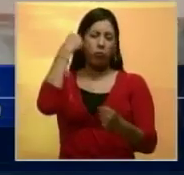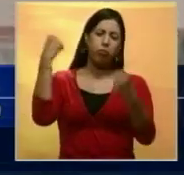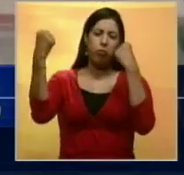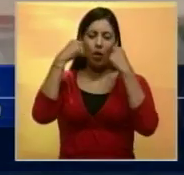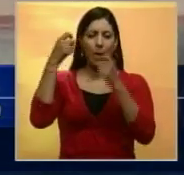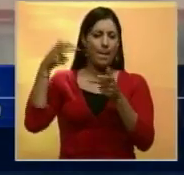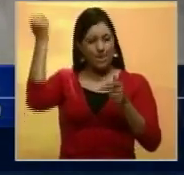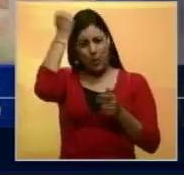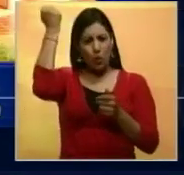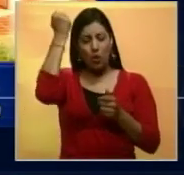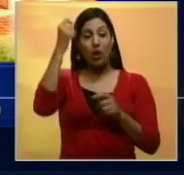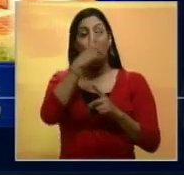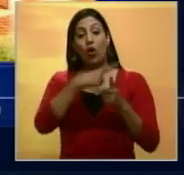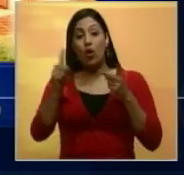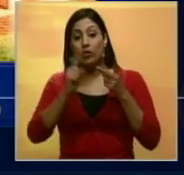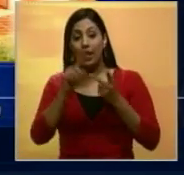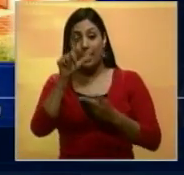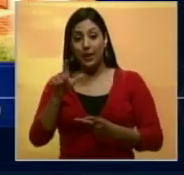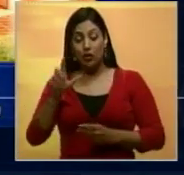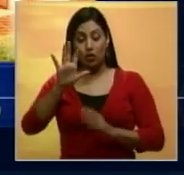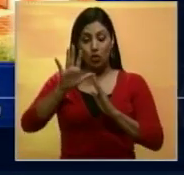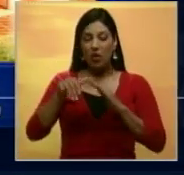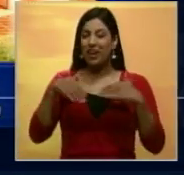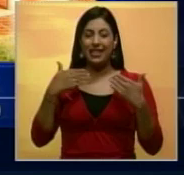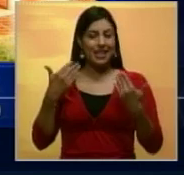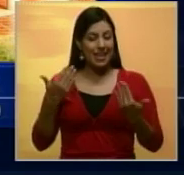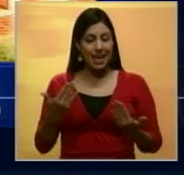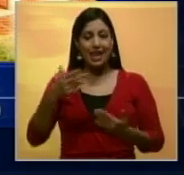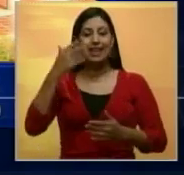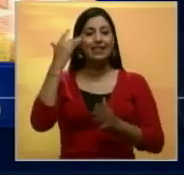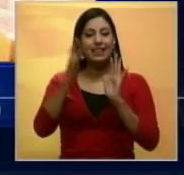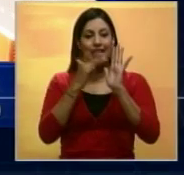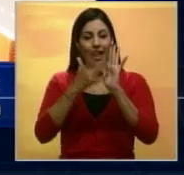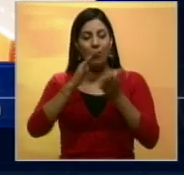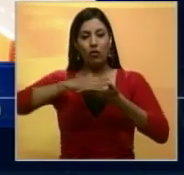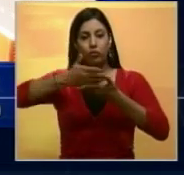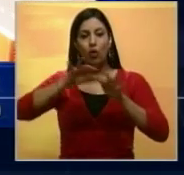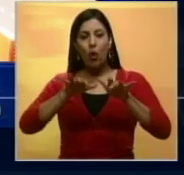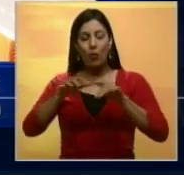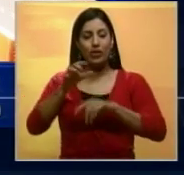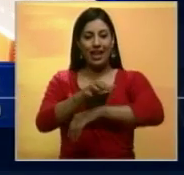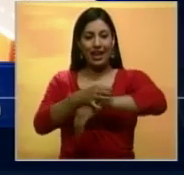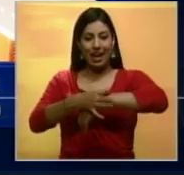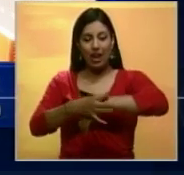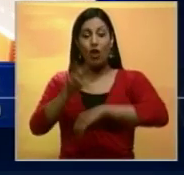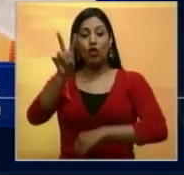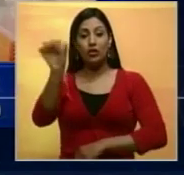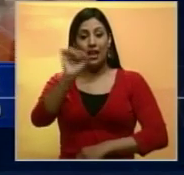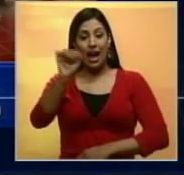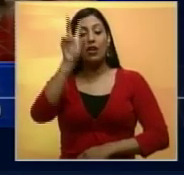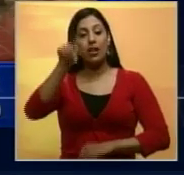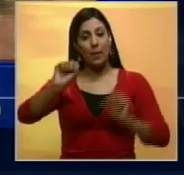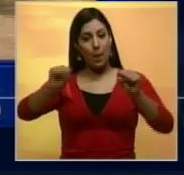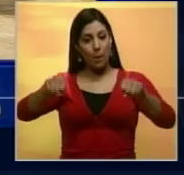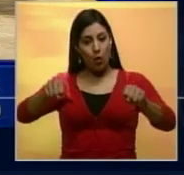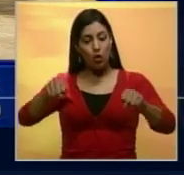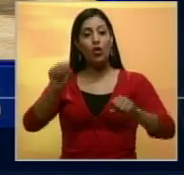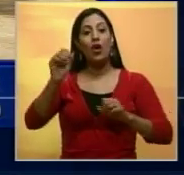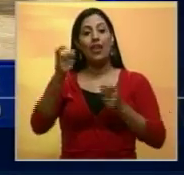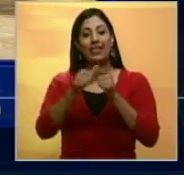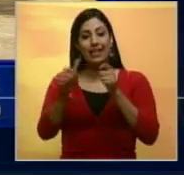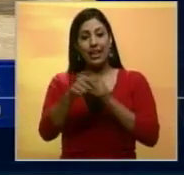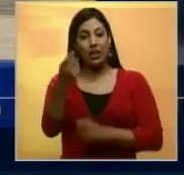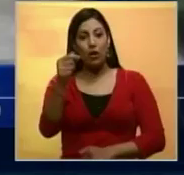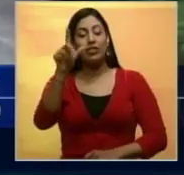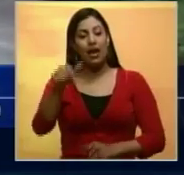golpeado con un arma. Entre las pertenencias robadas se encuentran equipos celulares, laptops, relojes, 2 vehículos, una motocicleta, dinero en